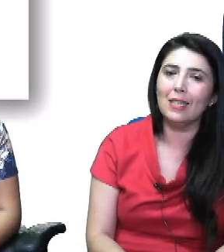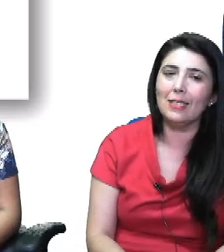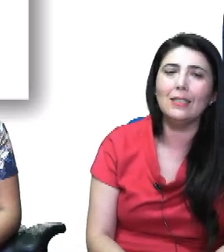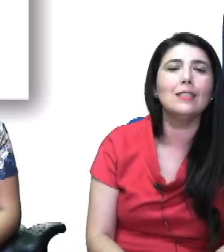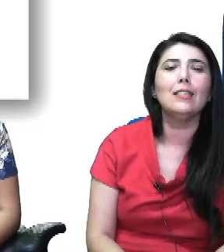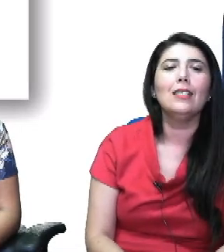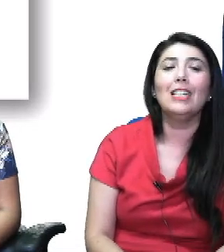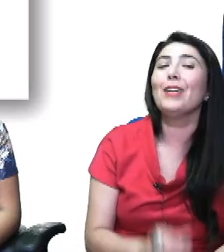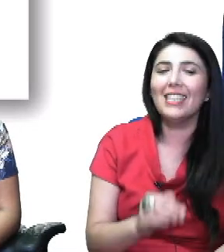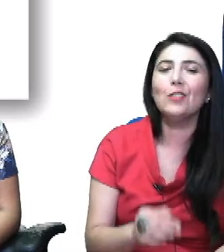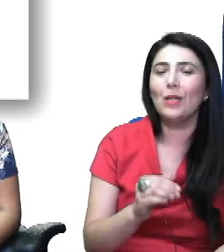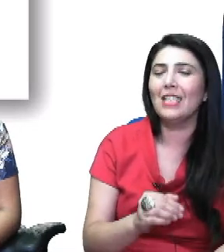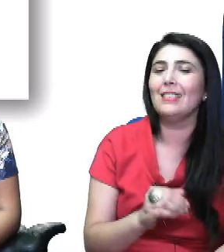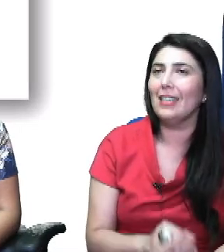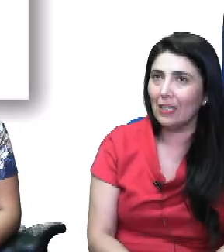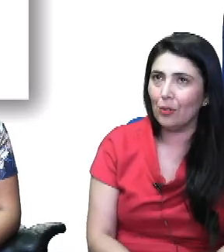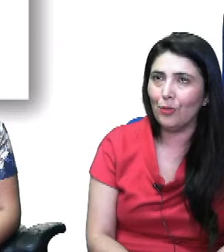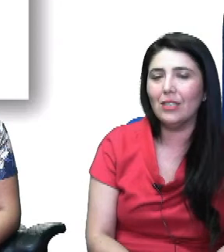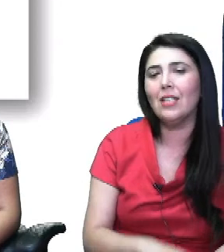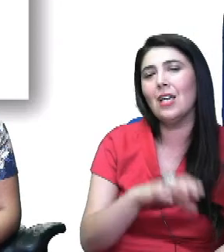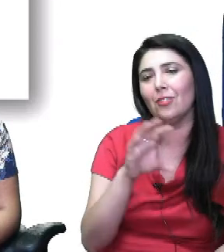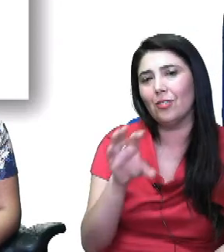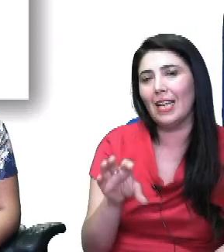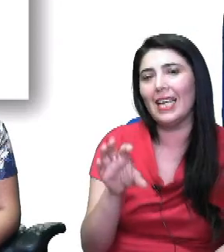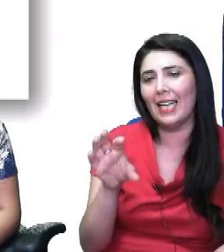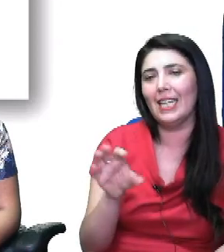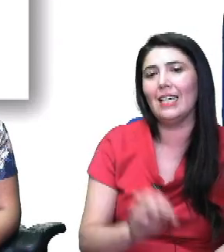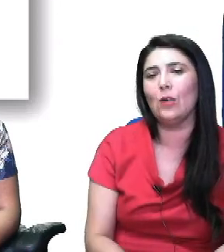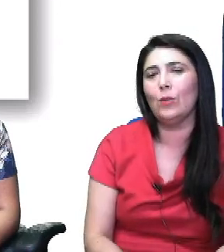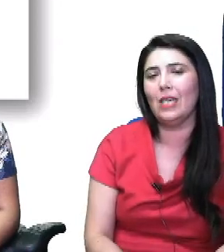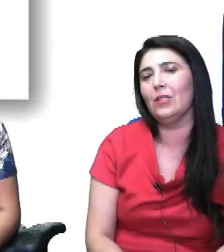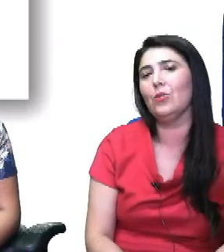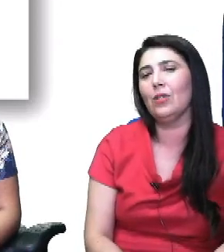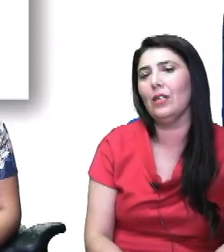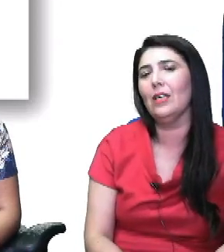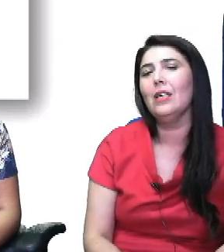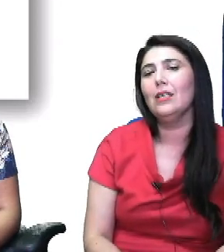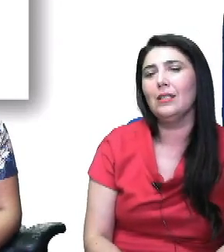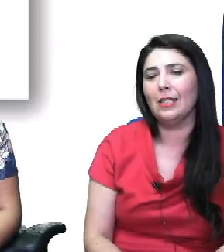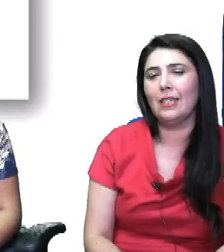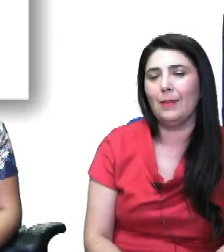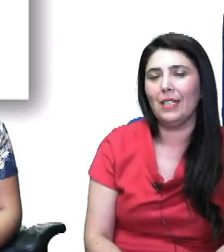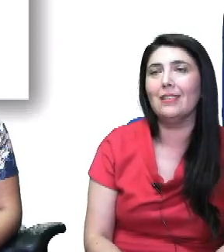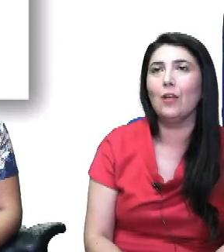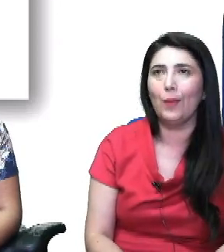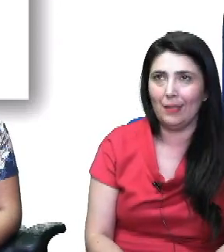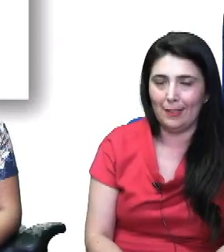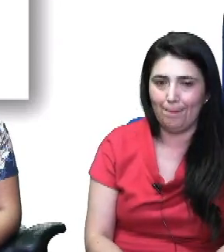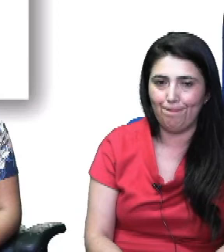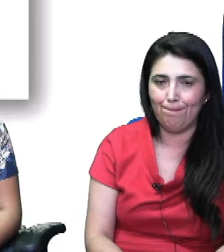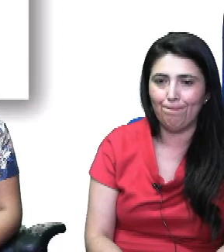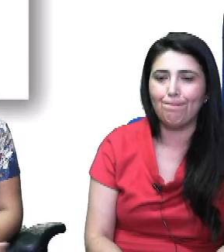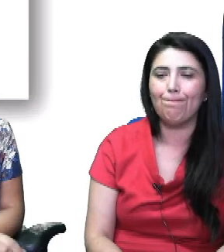emergencias y desastres, en emergencias humanitarias y catástrofes. Y el otro es la guía técnica de salud mental en situaciones de desastres y emergencias de